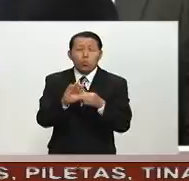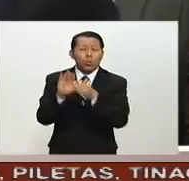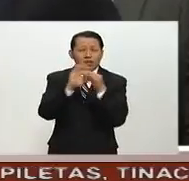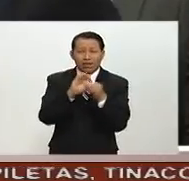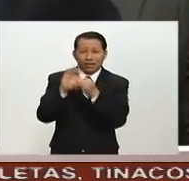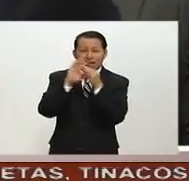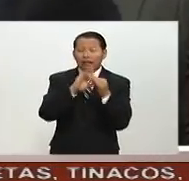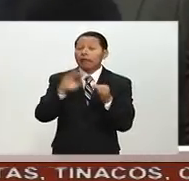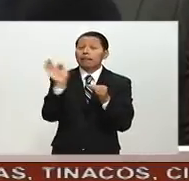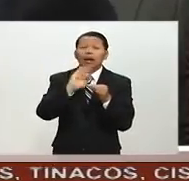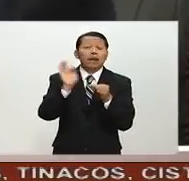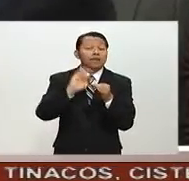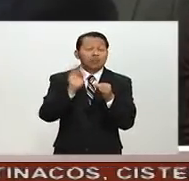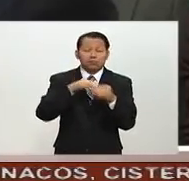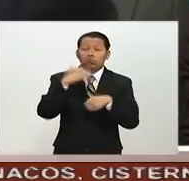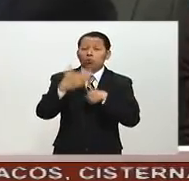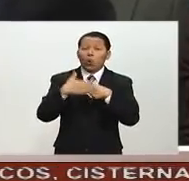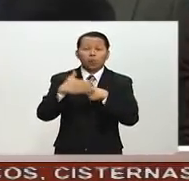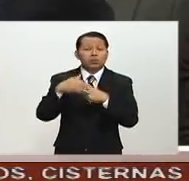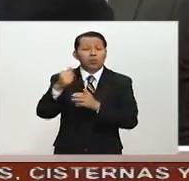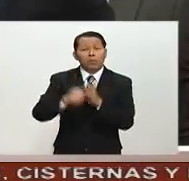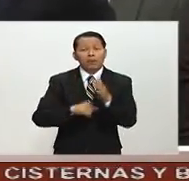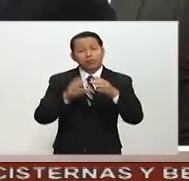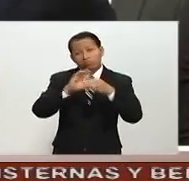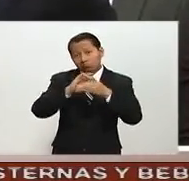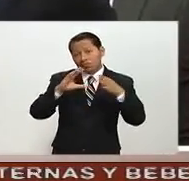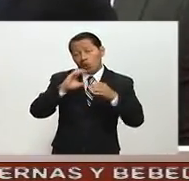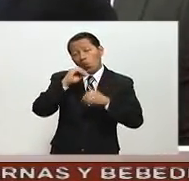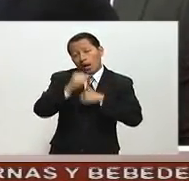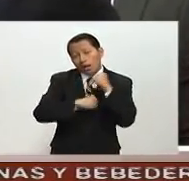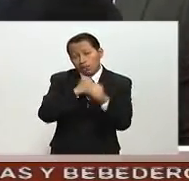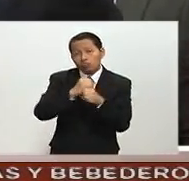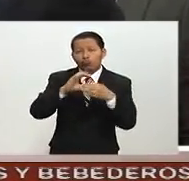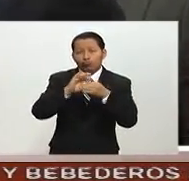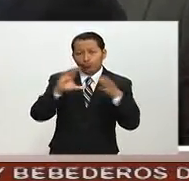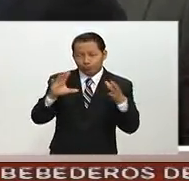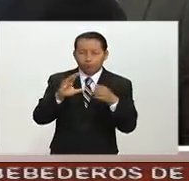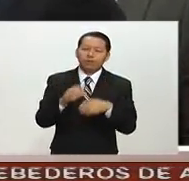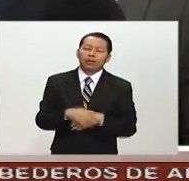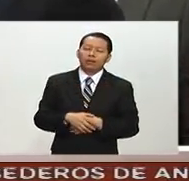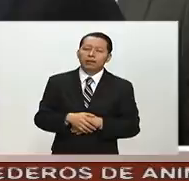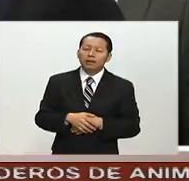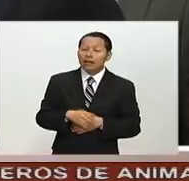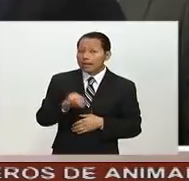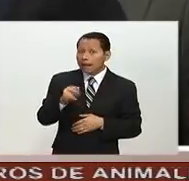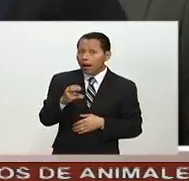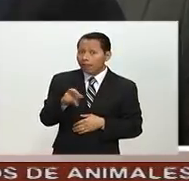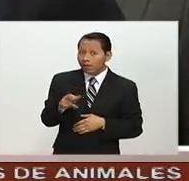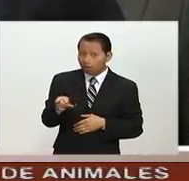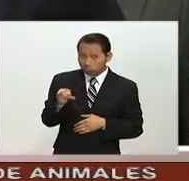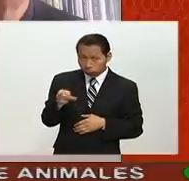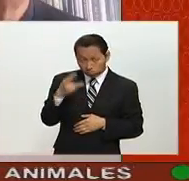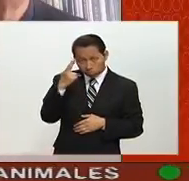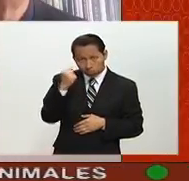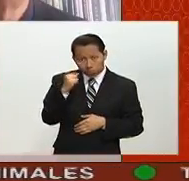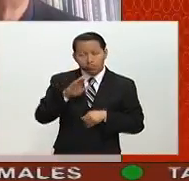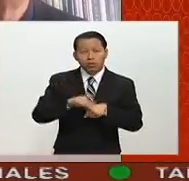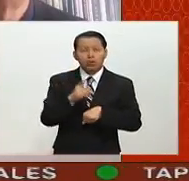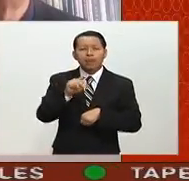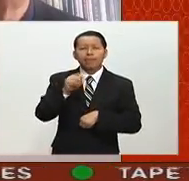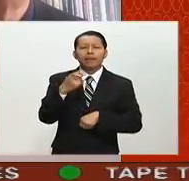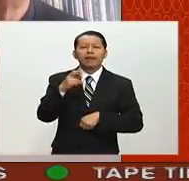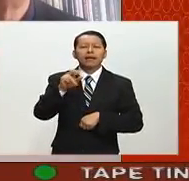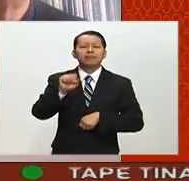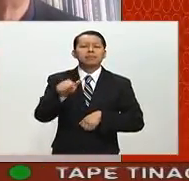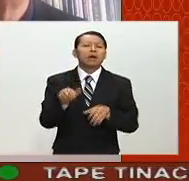pueda desintegrarse en los próximos meses o tal vez años. Y tienes razón, Javier Oliva, porque además pareciera que Theresa May pues está